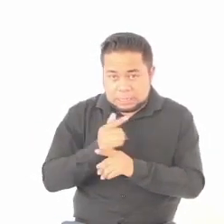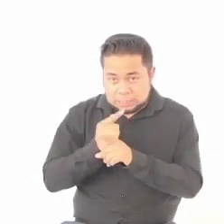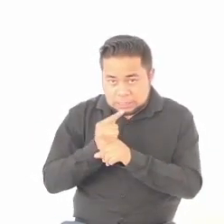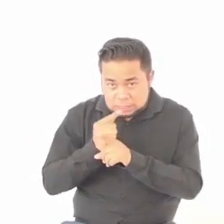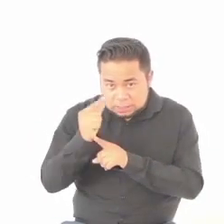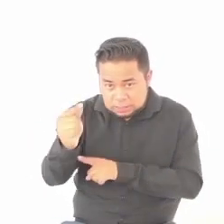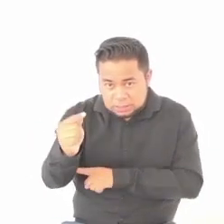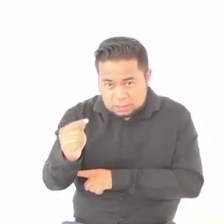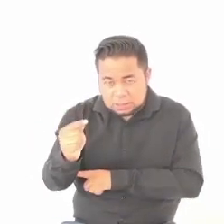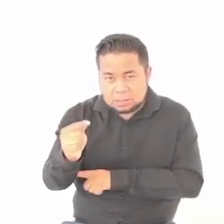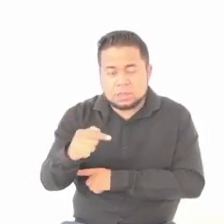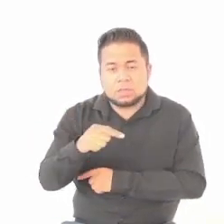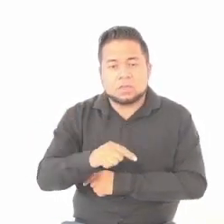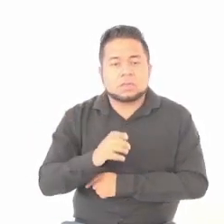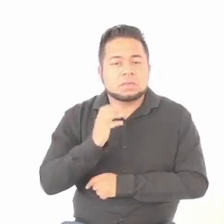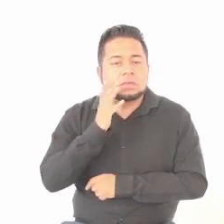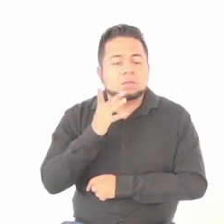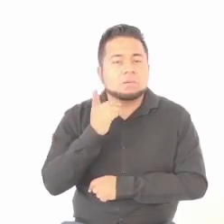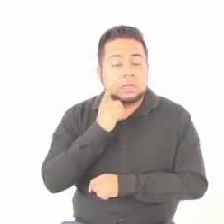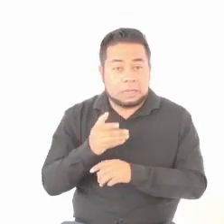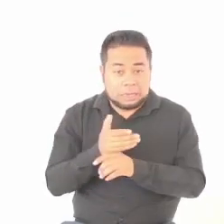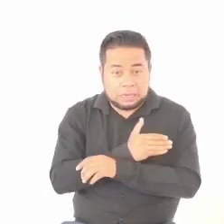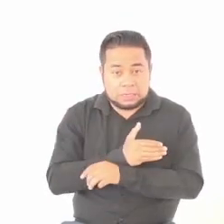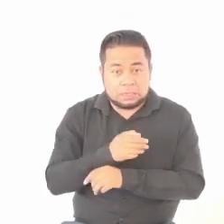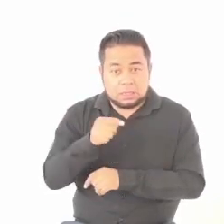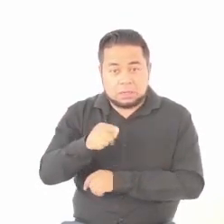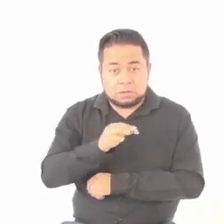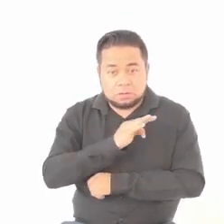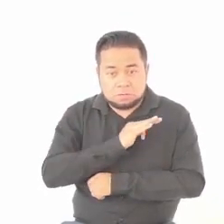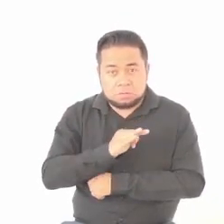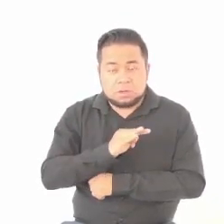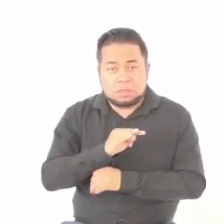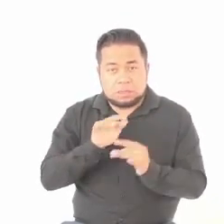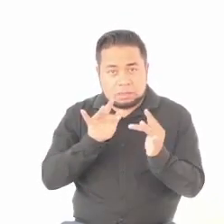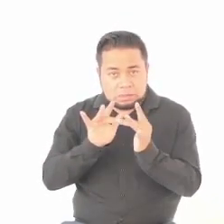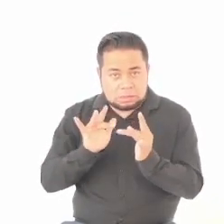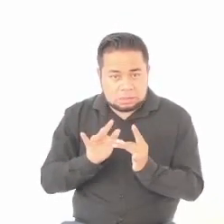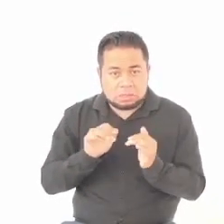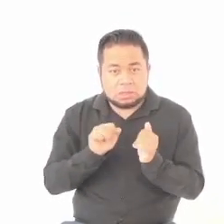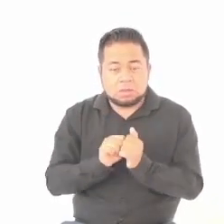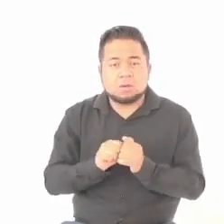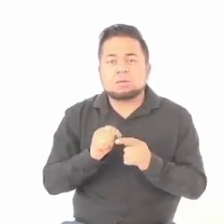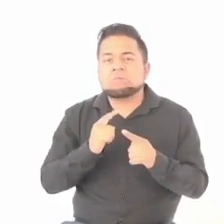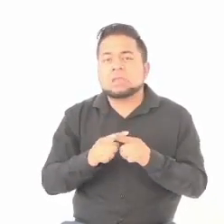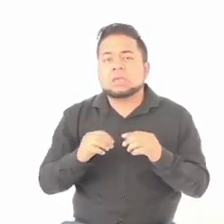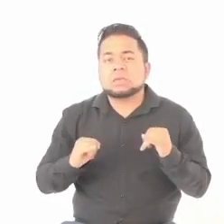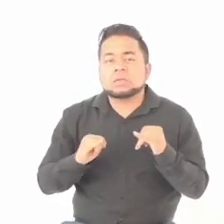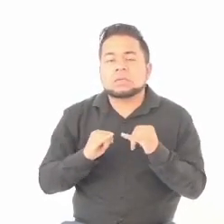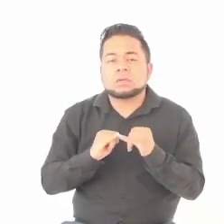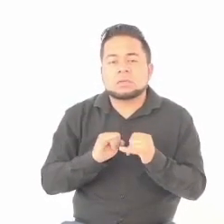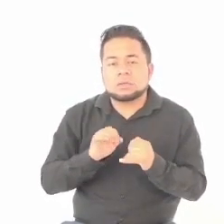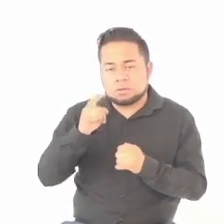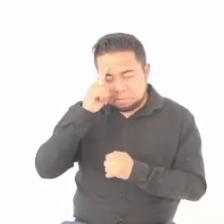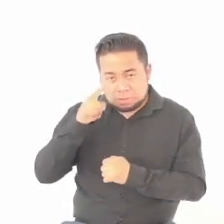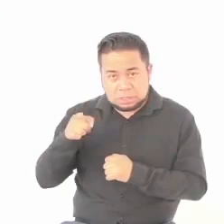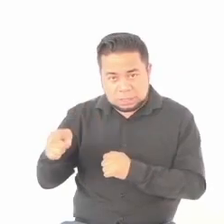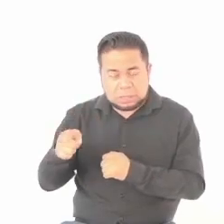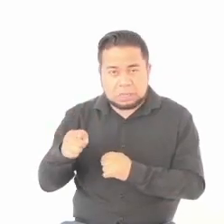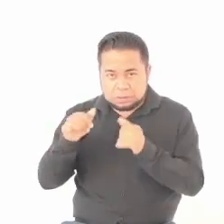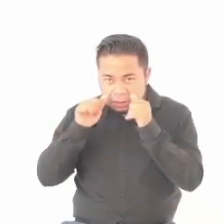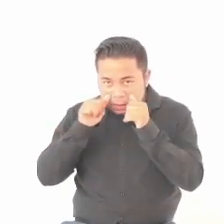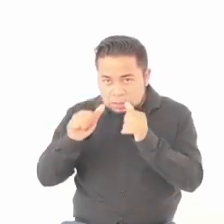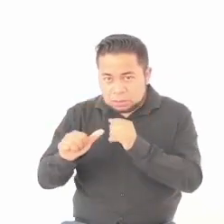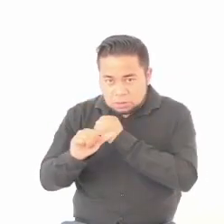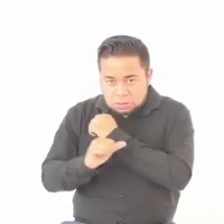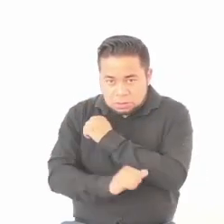retirarse de este Congreso nos esté usted vinculando con la institución que corresponda para que reciban la